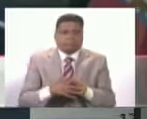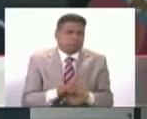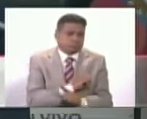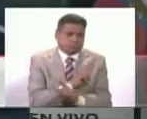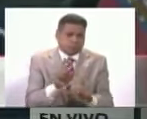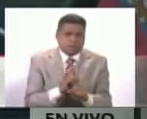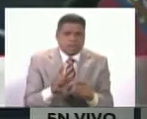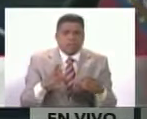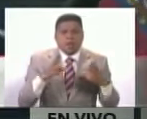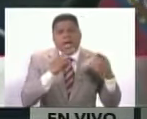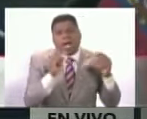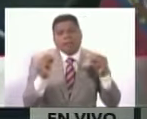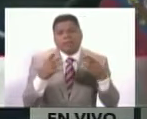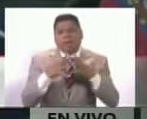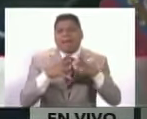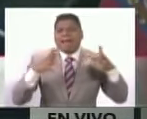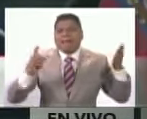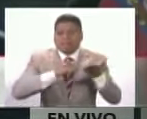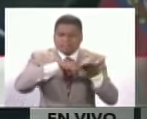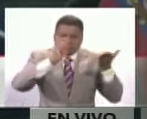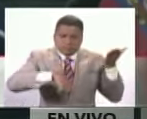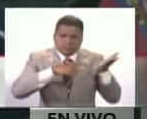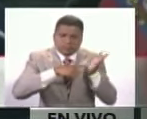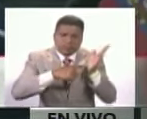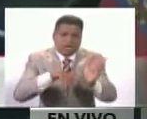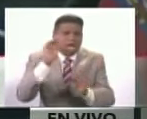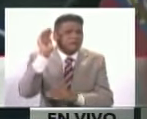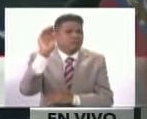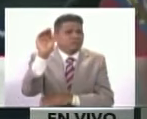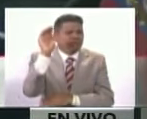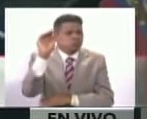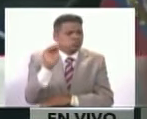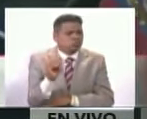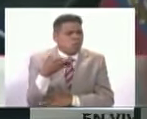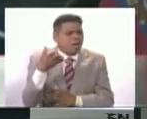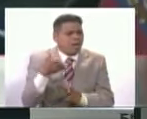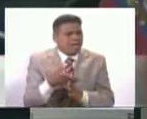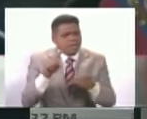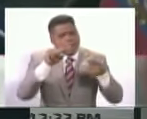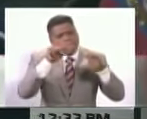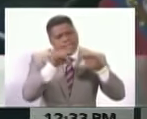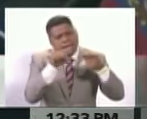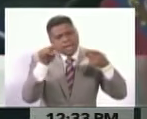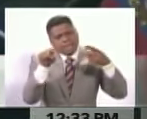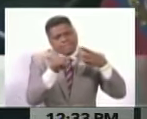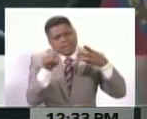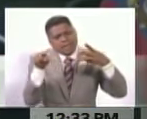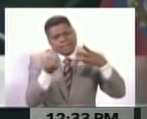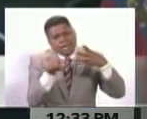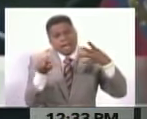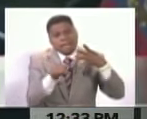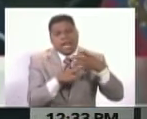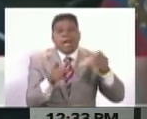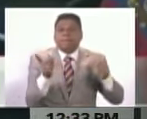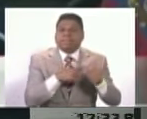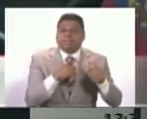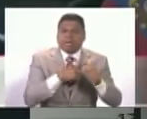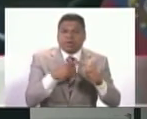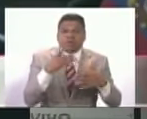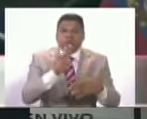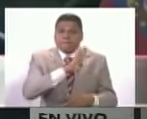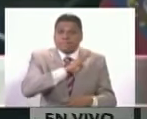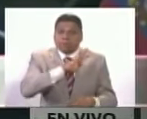grandes tratados sobre la gobernanza del futuro que afectan otros aspectos, como por ejemplo la propiedad intelectual, que es el